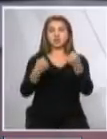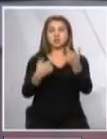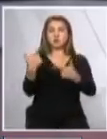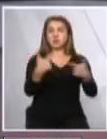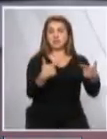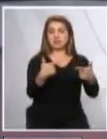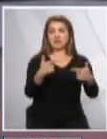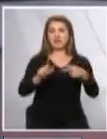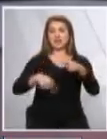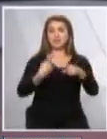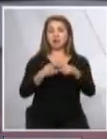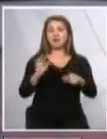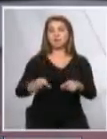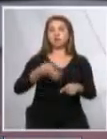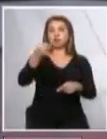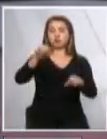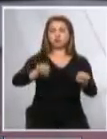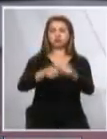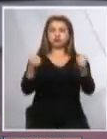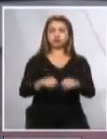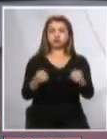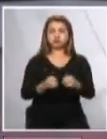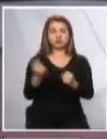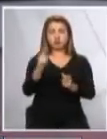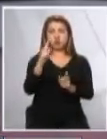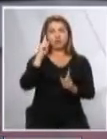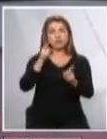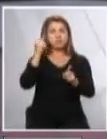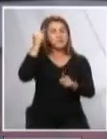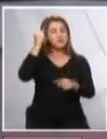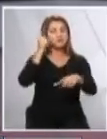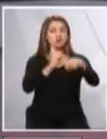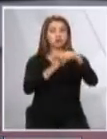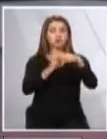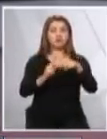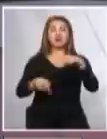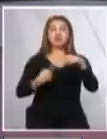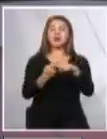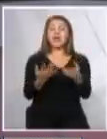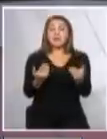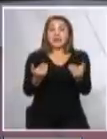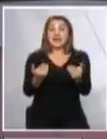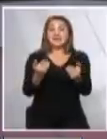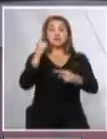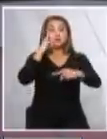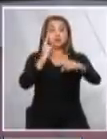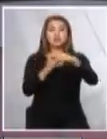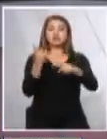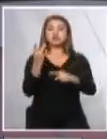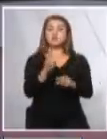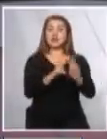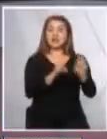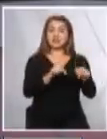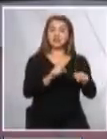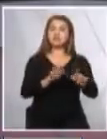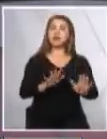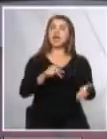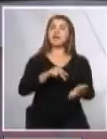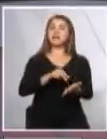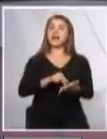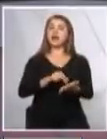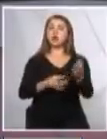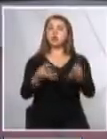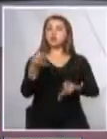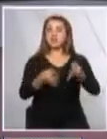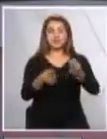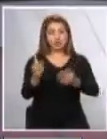atrás y destruirla para adelante. Uno tiene que tener una mirada positiva y sobre todo esperanzadora. Porque además lo que se ha hecho no solo es decir aquí vamos a esperar la justicia,